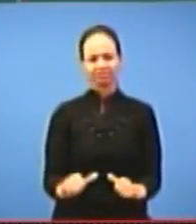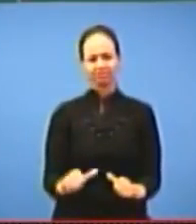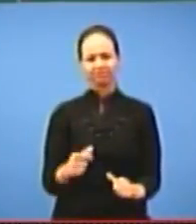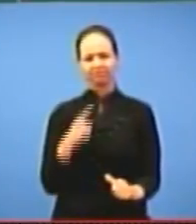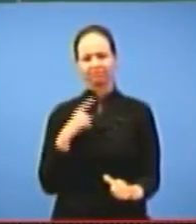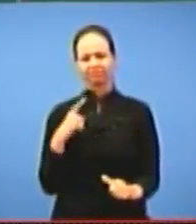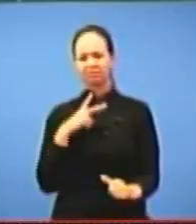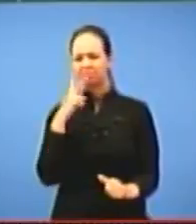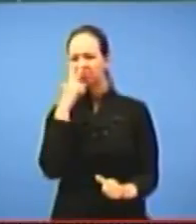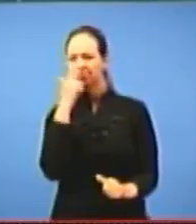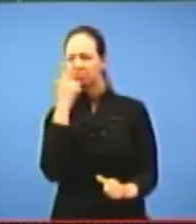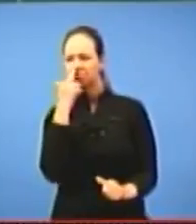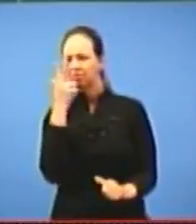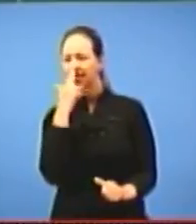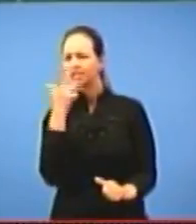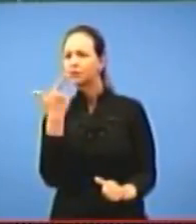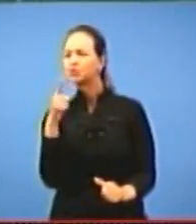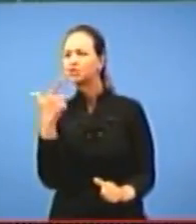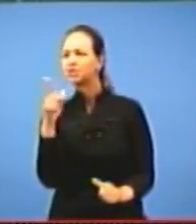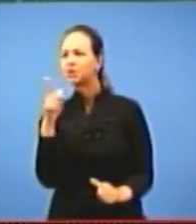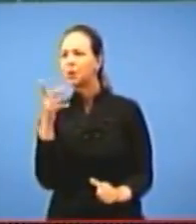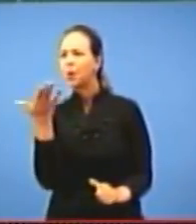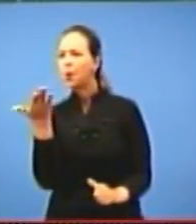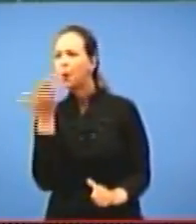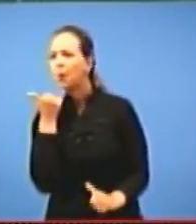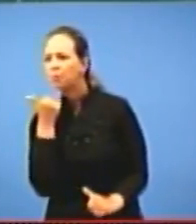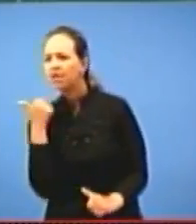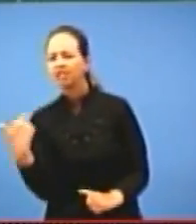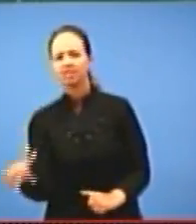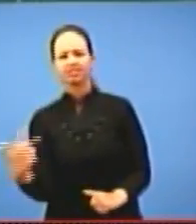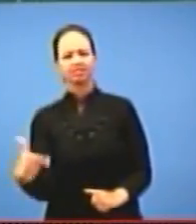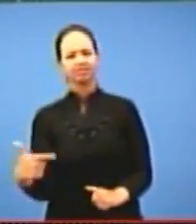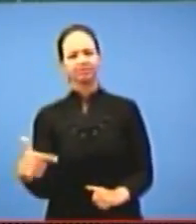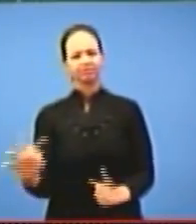higuera, no tenía fruto. No tenía higos para comer.